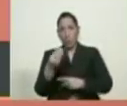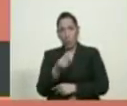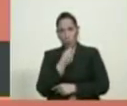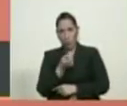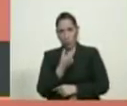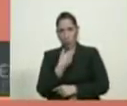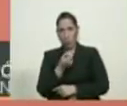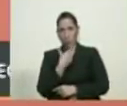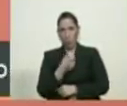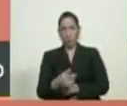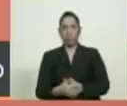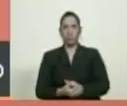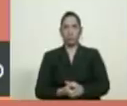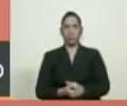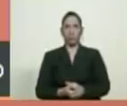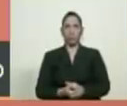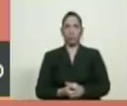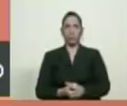necesitan para